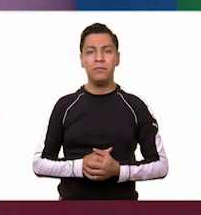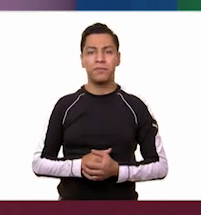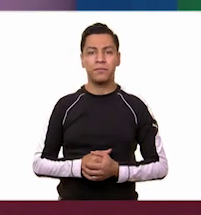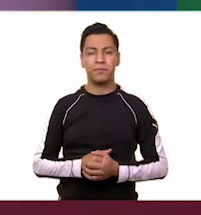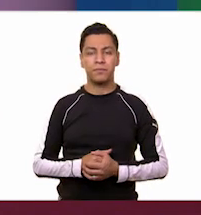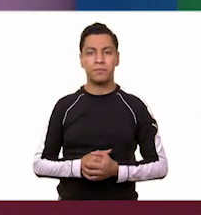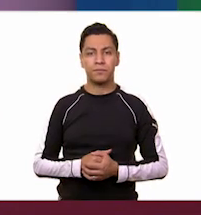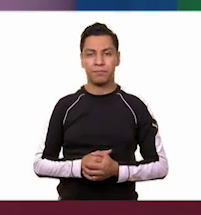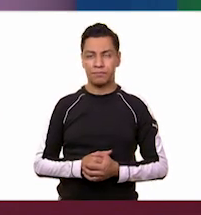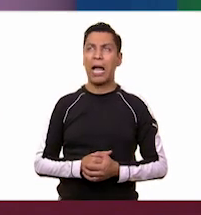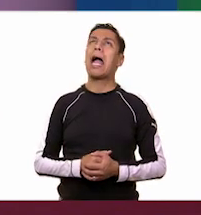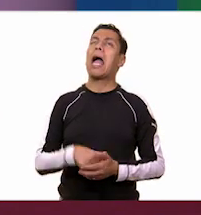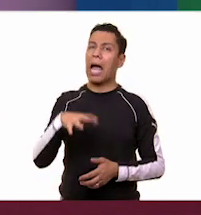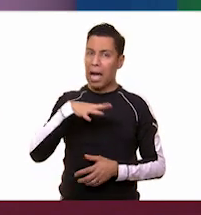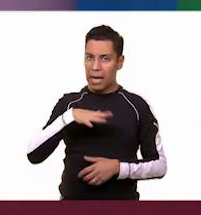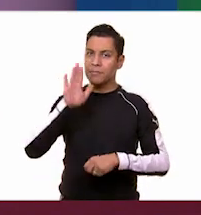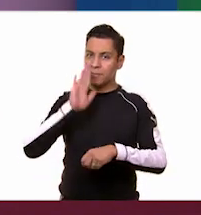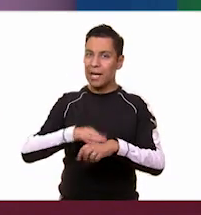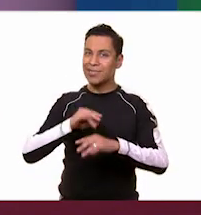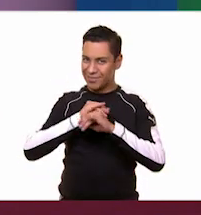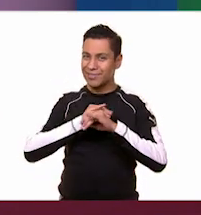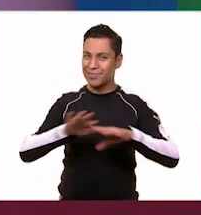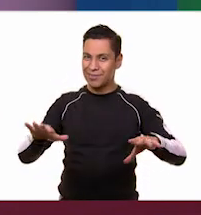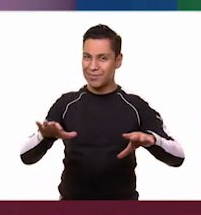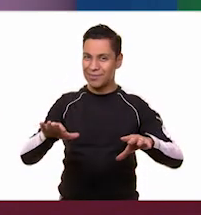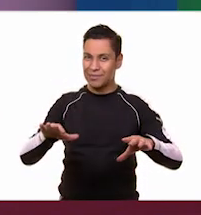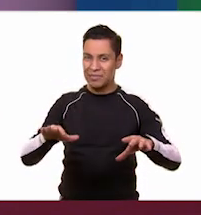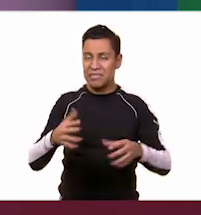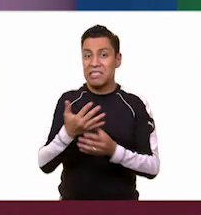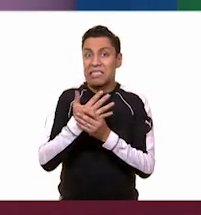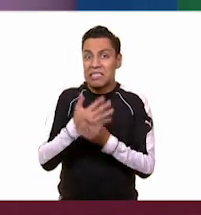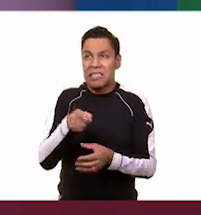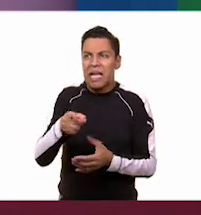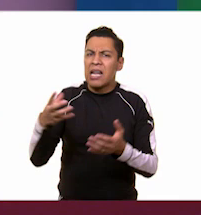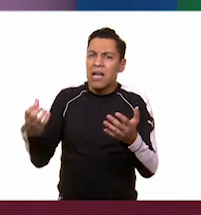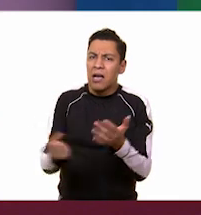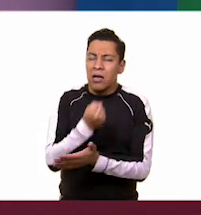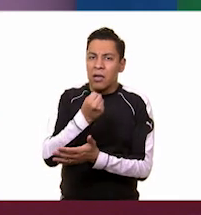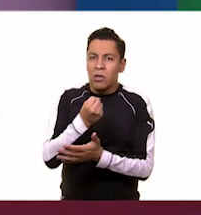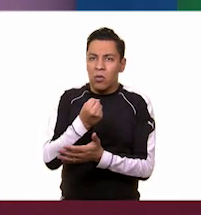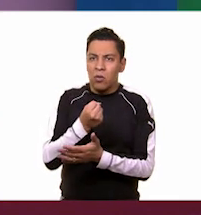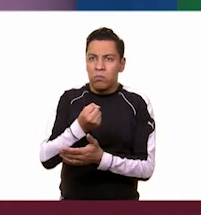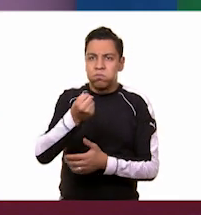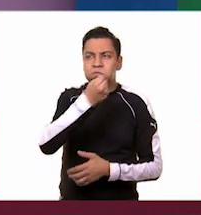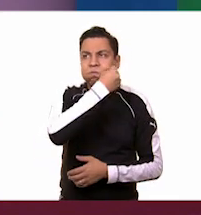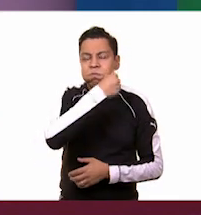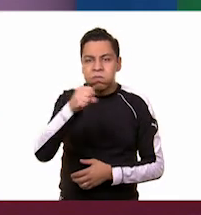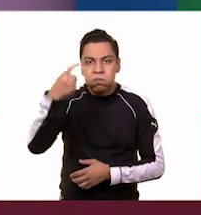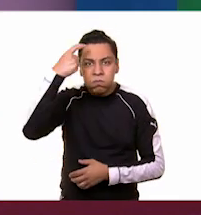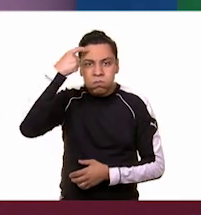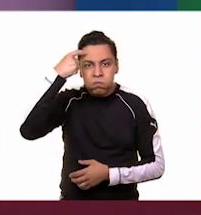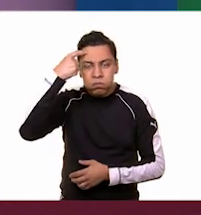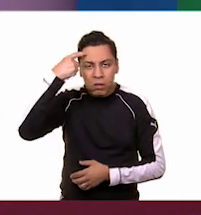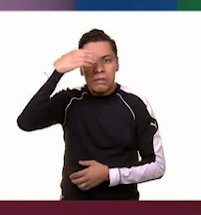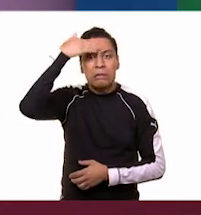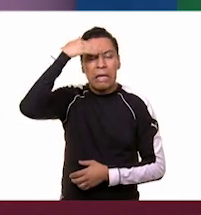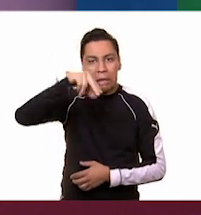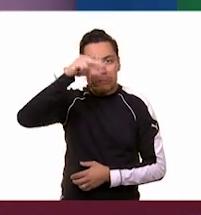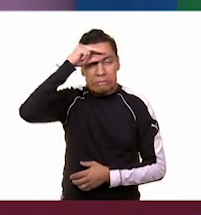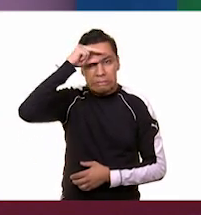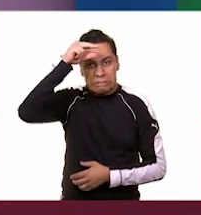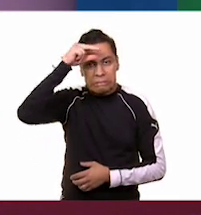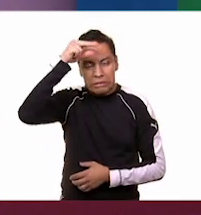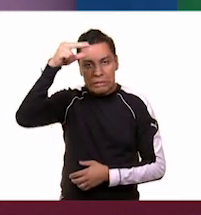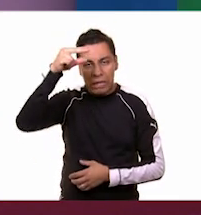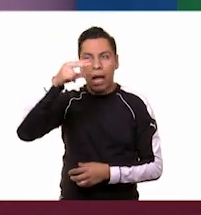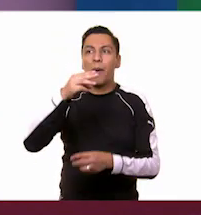Bueno, aquí hay más información sobre lo que es la prueba de Olimpiada del Conocimiento Infantil. Hasta dice las